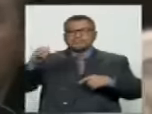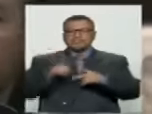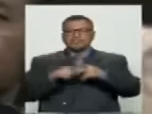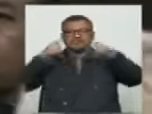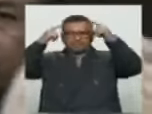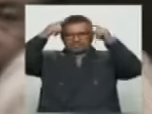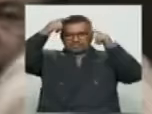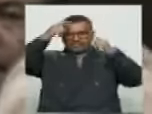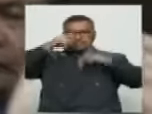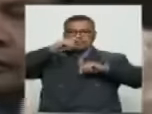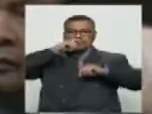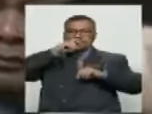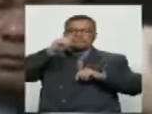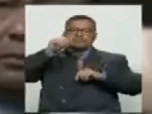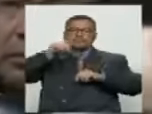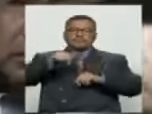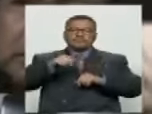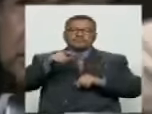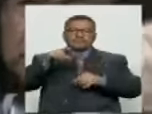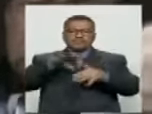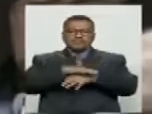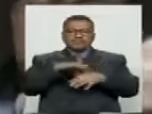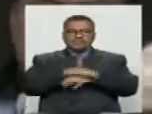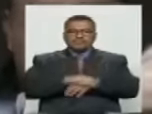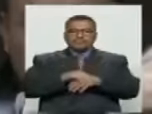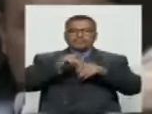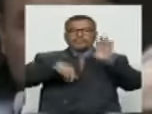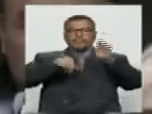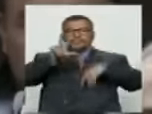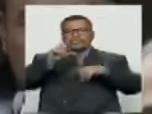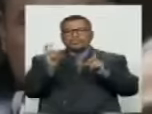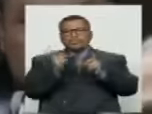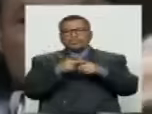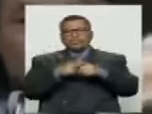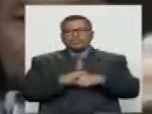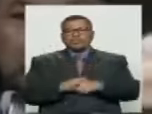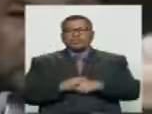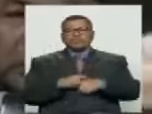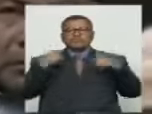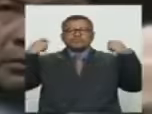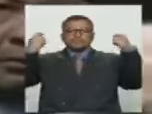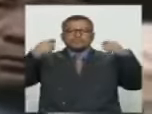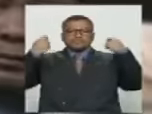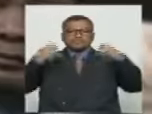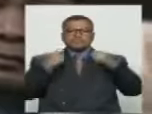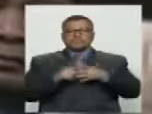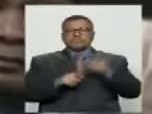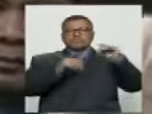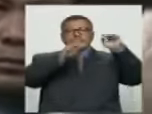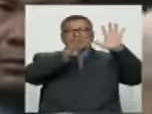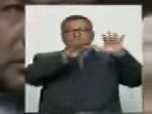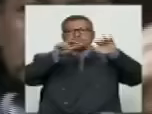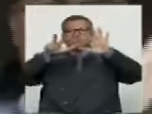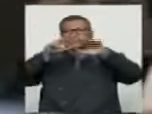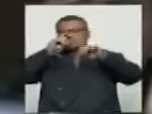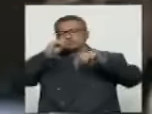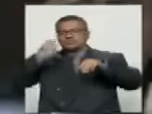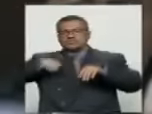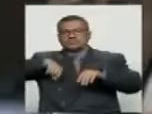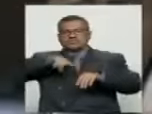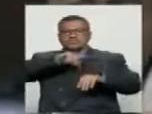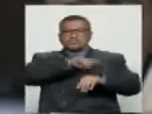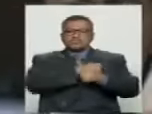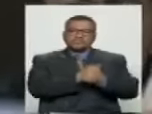Chávez. Hoy, martes 13 de agosto, celebramos los 98 años de nuestro